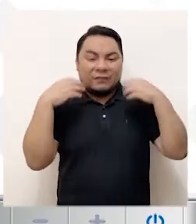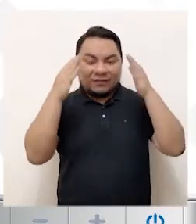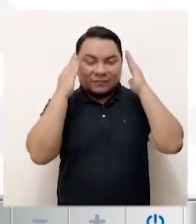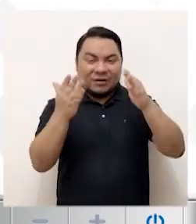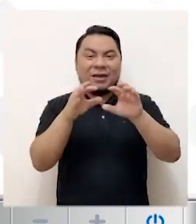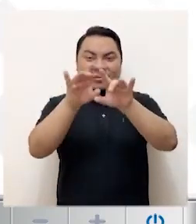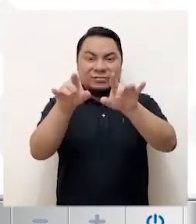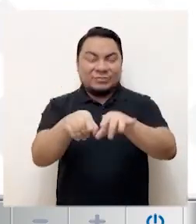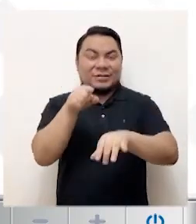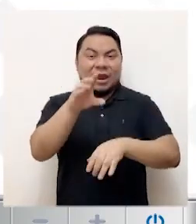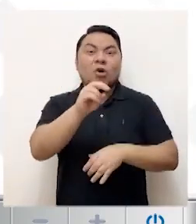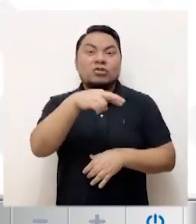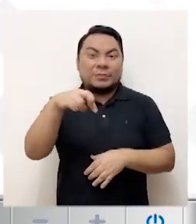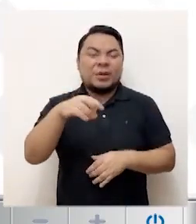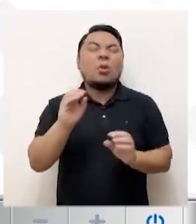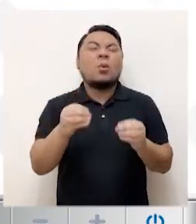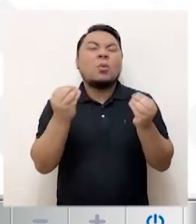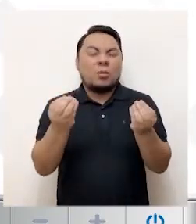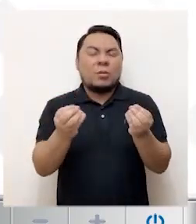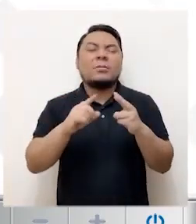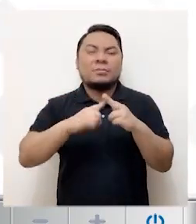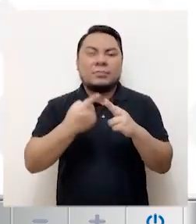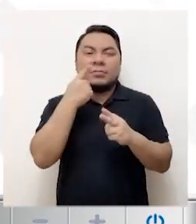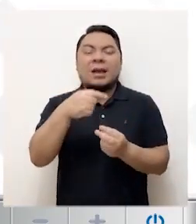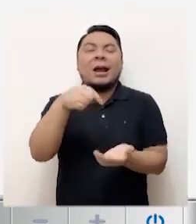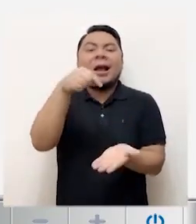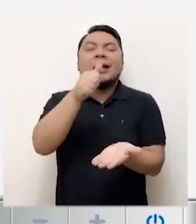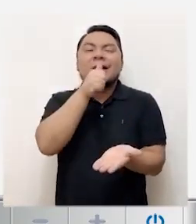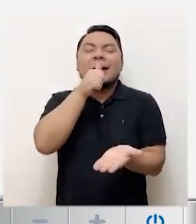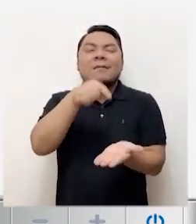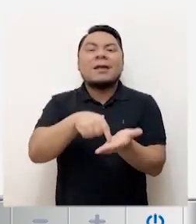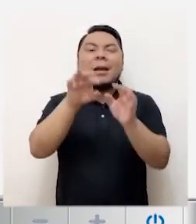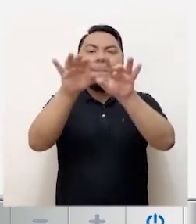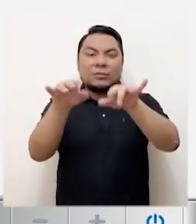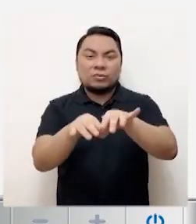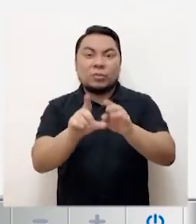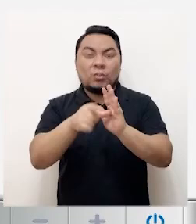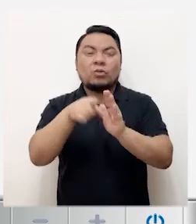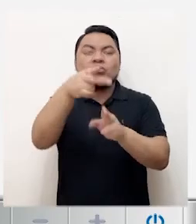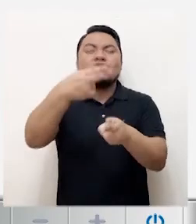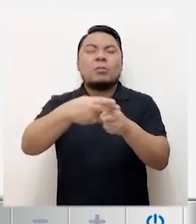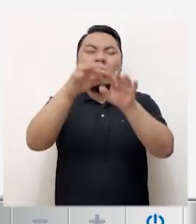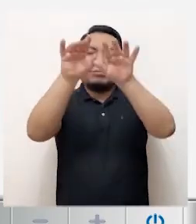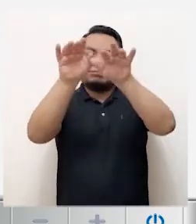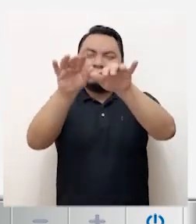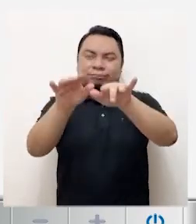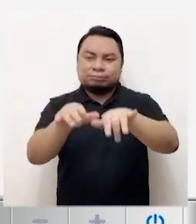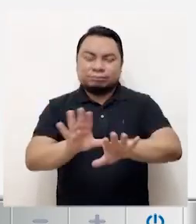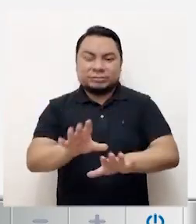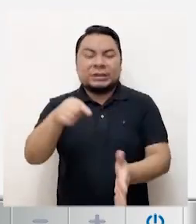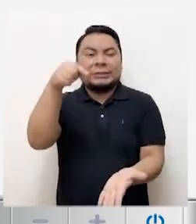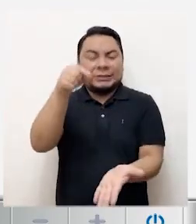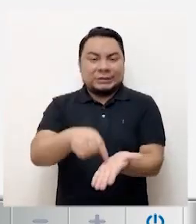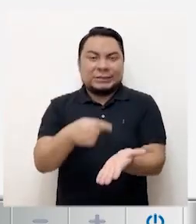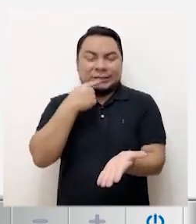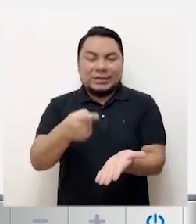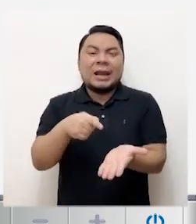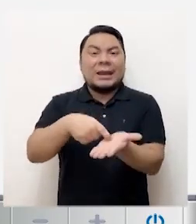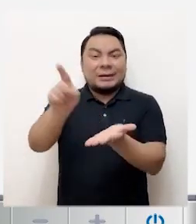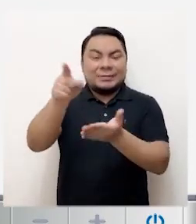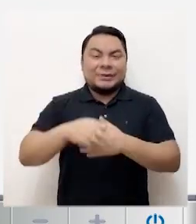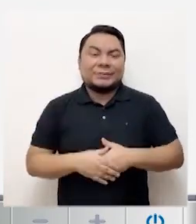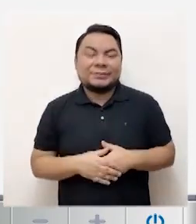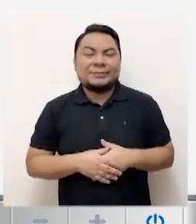Centro de Atención Virtual. Primero haga clic en Clave Virtual. Luego rellene sus datos personales y haga clic en el